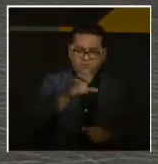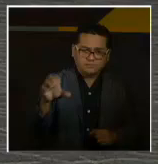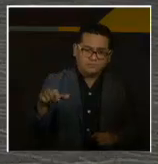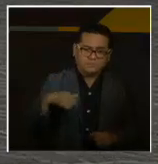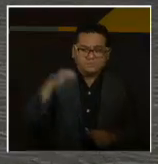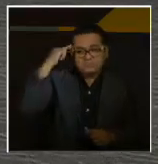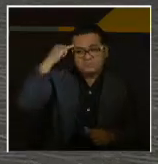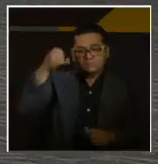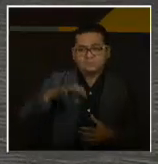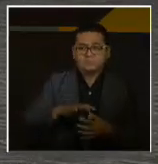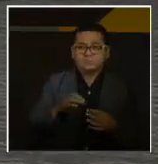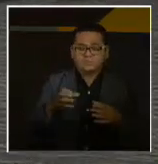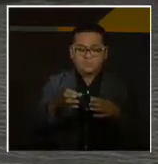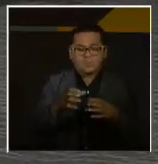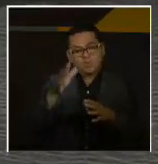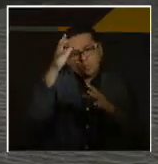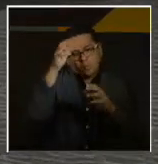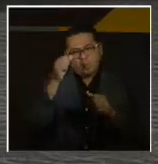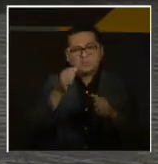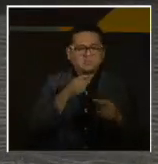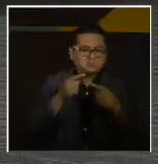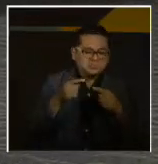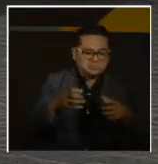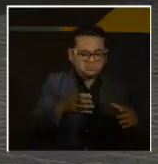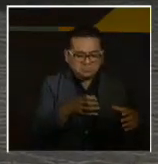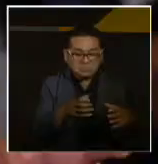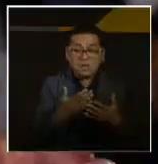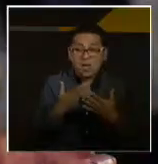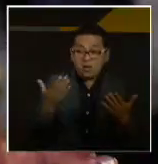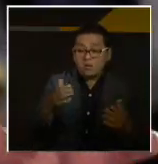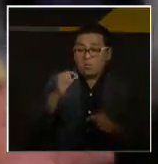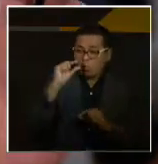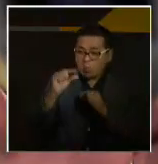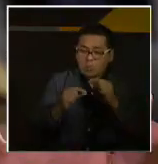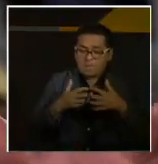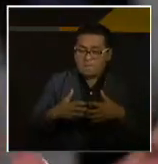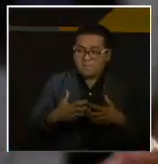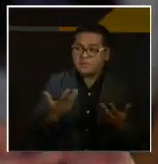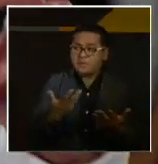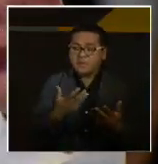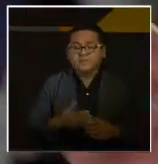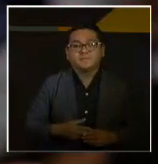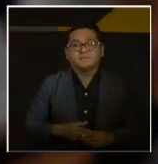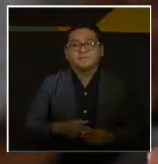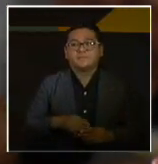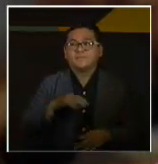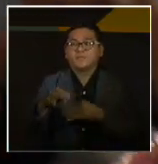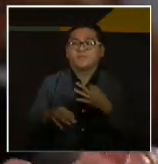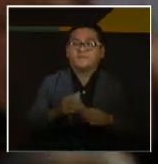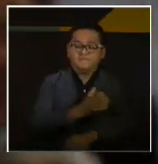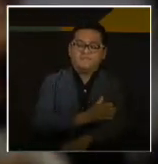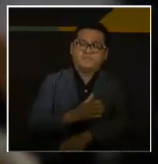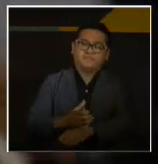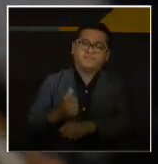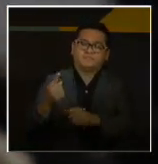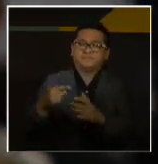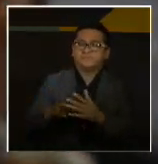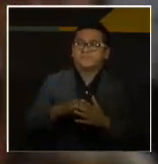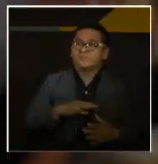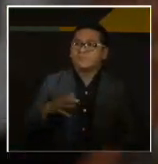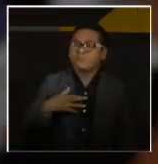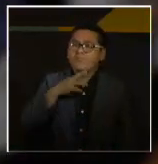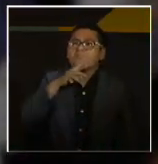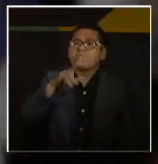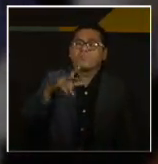campesinos, se conformó una cooperativa que se está convirtiendo en una empresa, se hizo todo el acompañamiento debido para que tenga